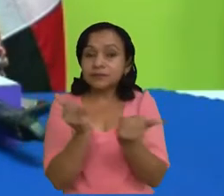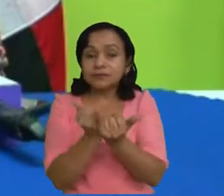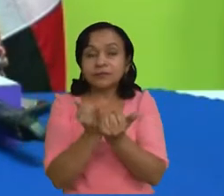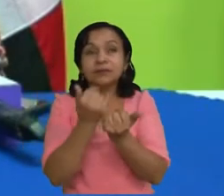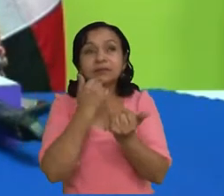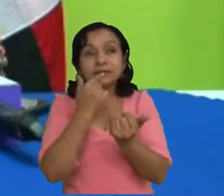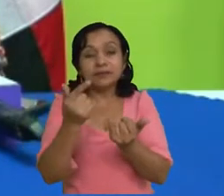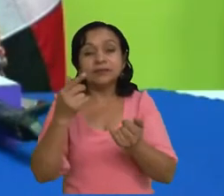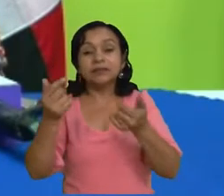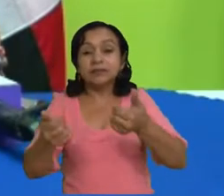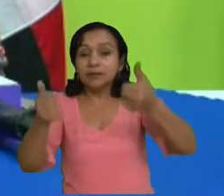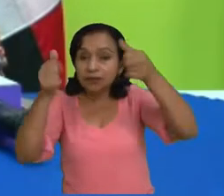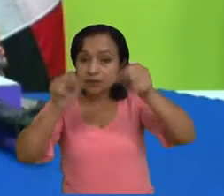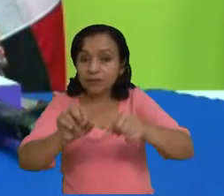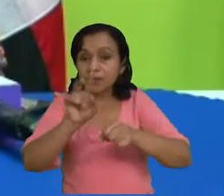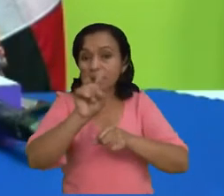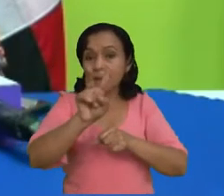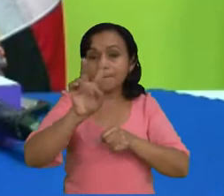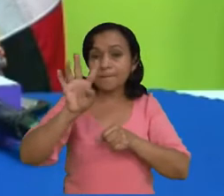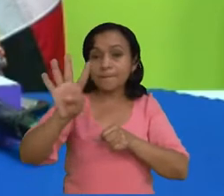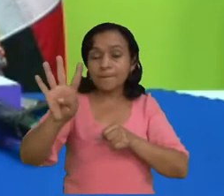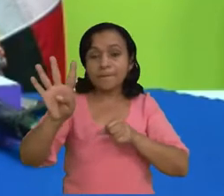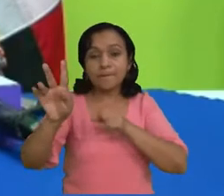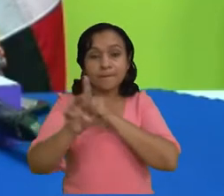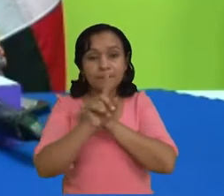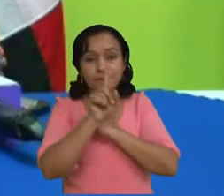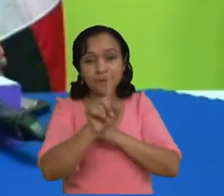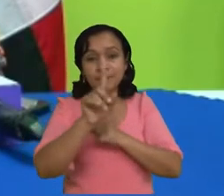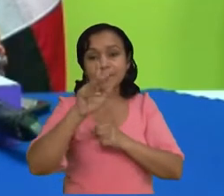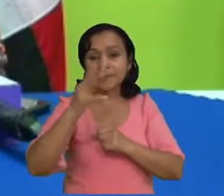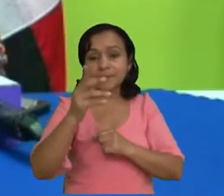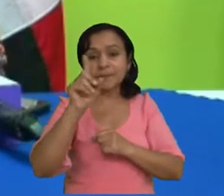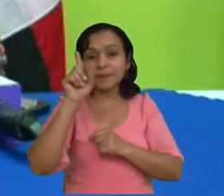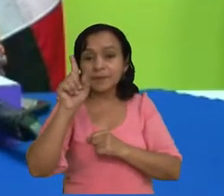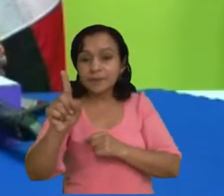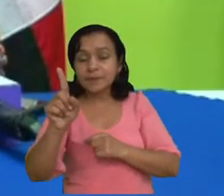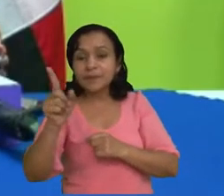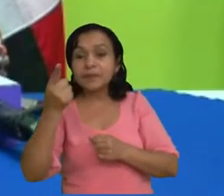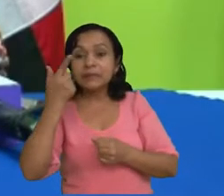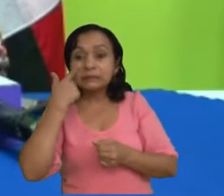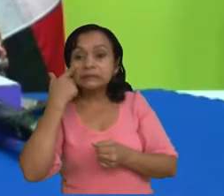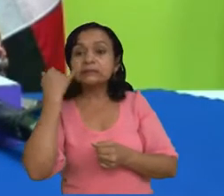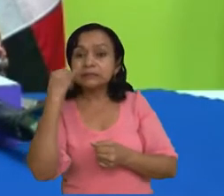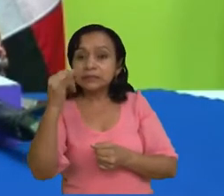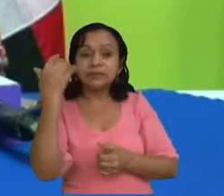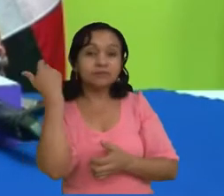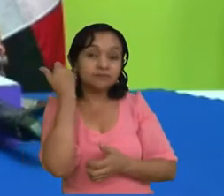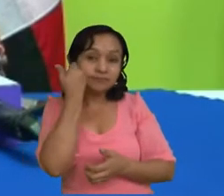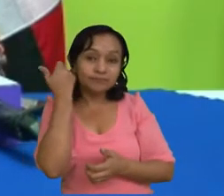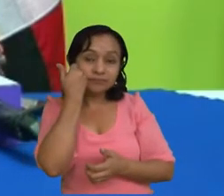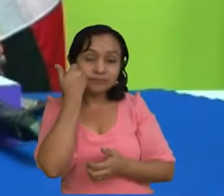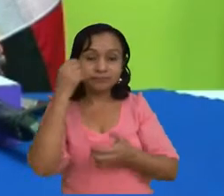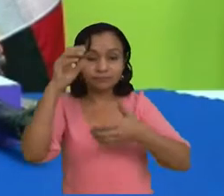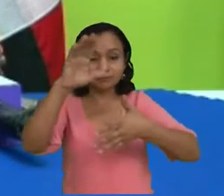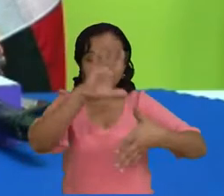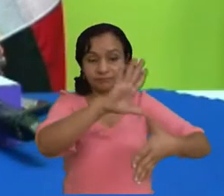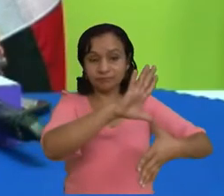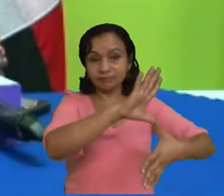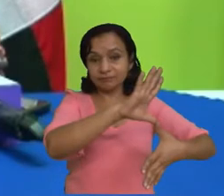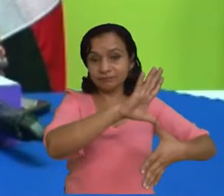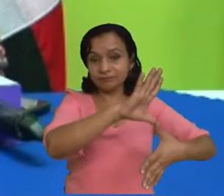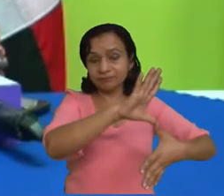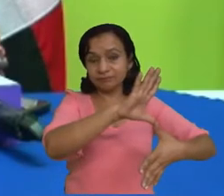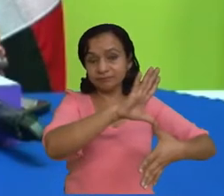está estableciendo en esos 24 países un total de 191 casos positivos. En la región de las Américas se mantiene